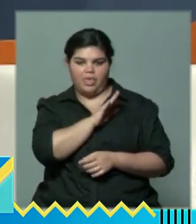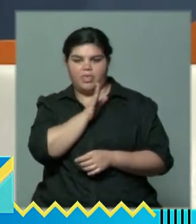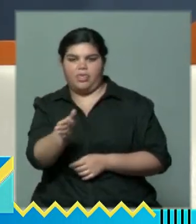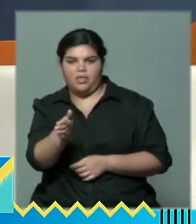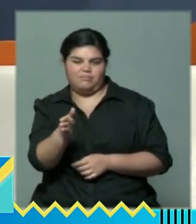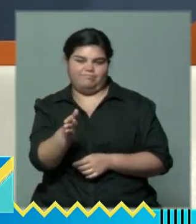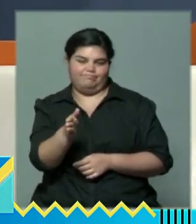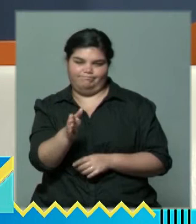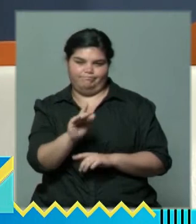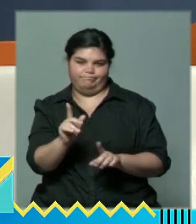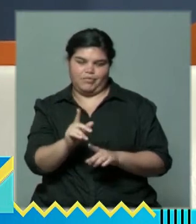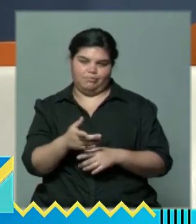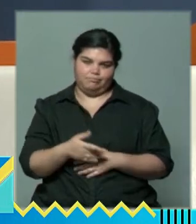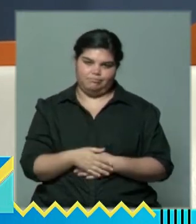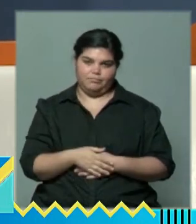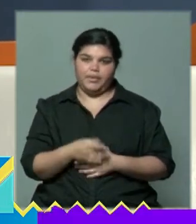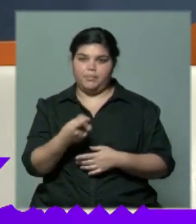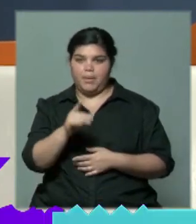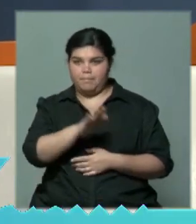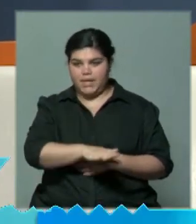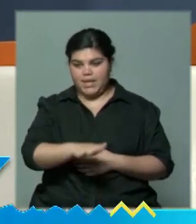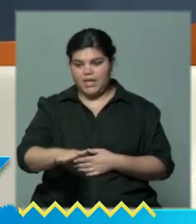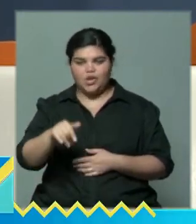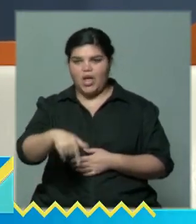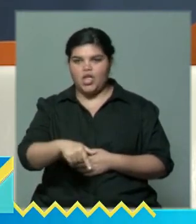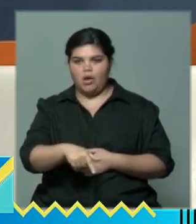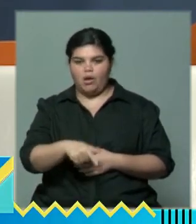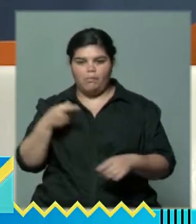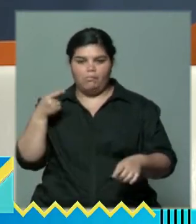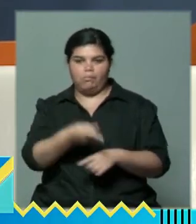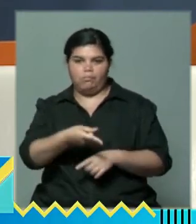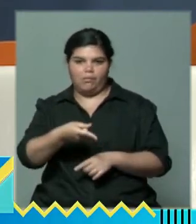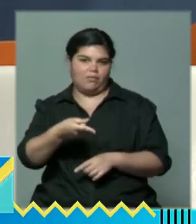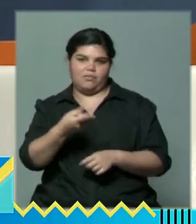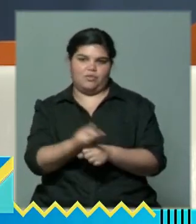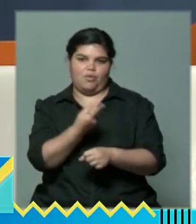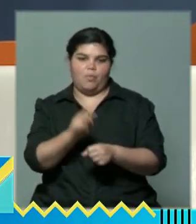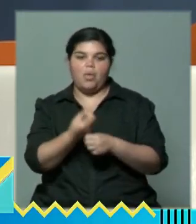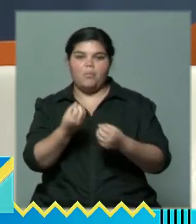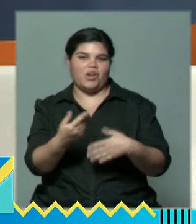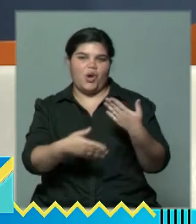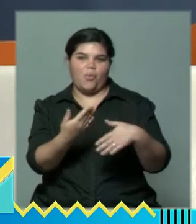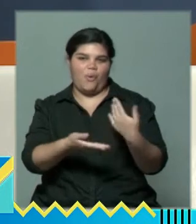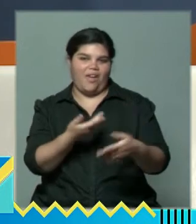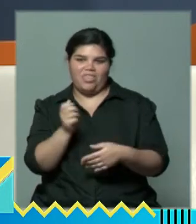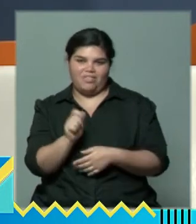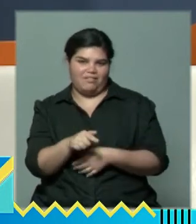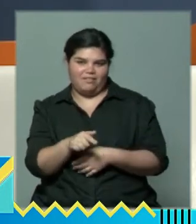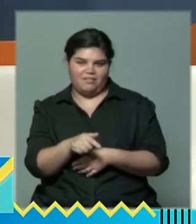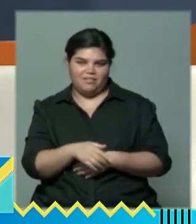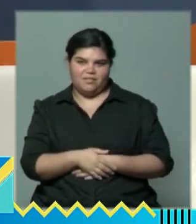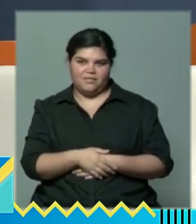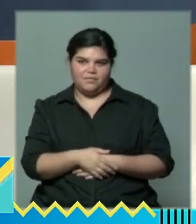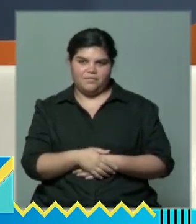digamos. Después, a ver, los menores son inimputables, o sea, no se puede juzgar a un menor por tener un juguete, digamos. O sea,